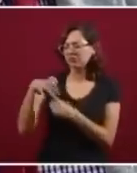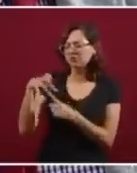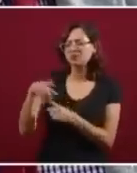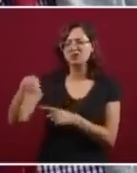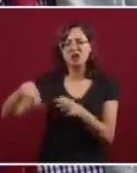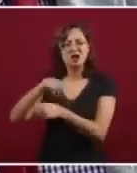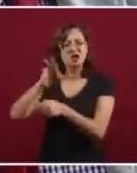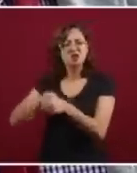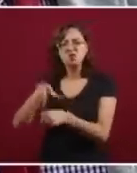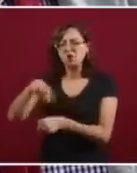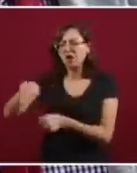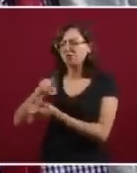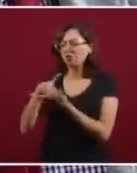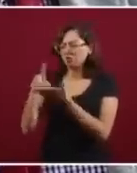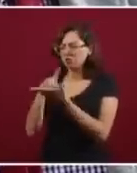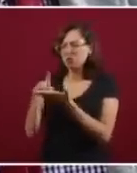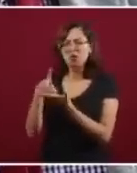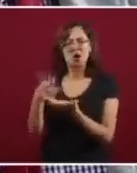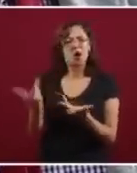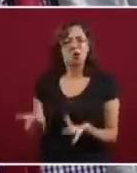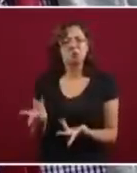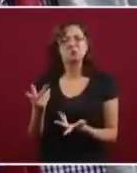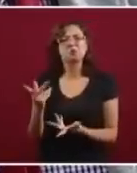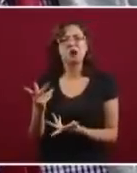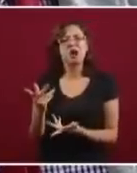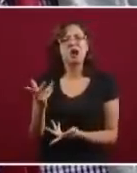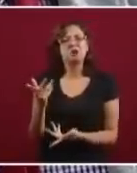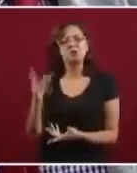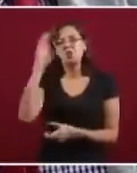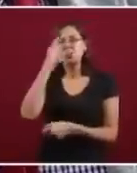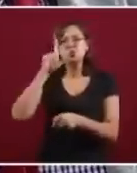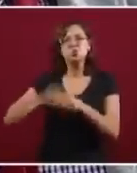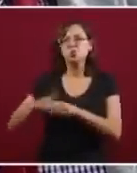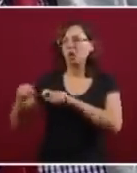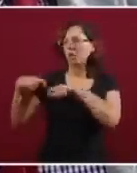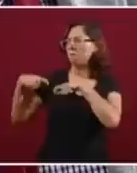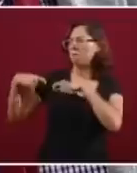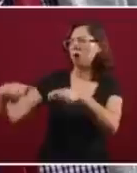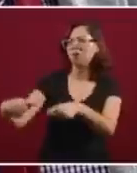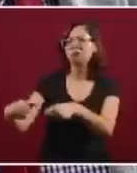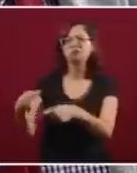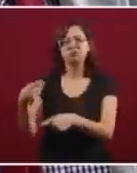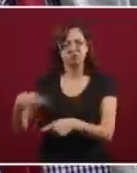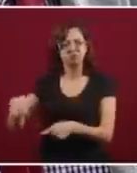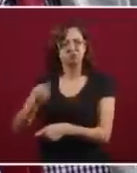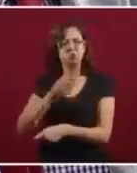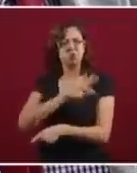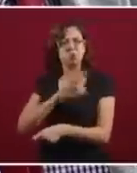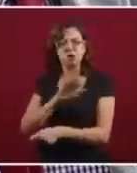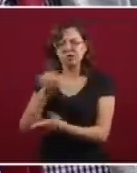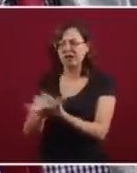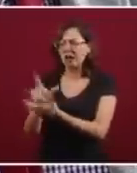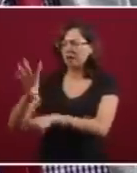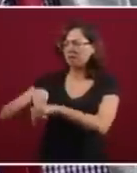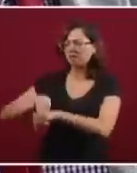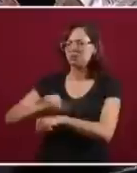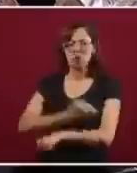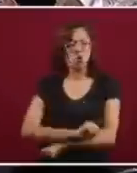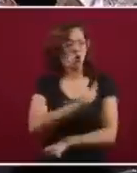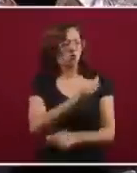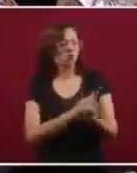tipo de drogas que incluso tienen un cierto arraigo cultural para evitar que otras drogas mucho más